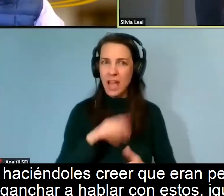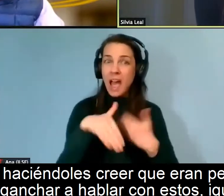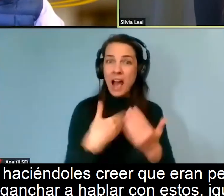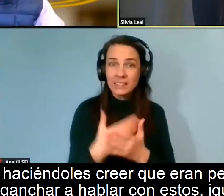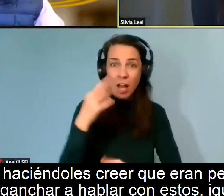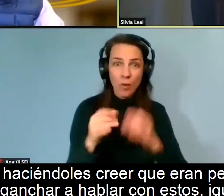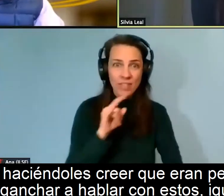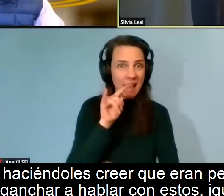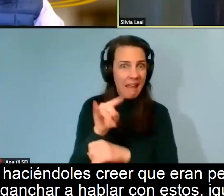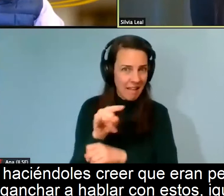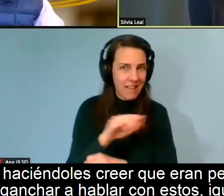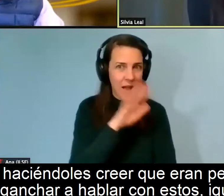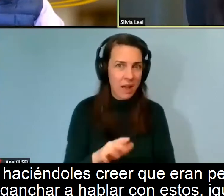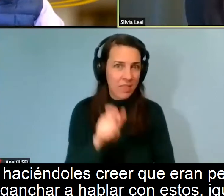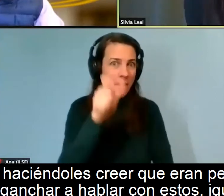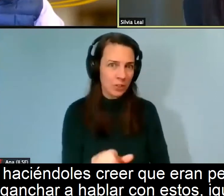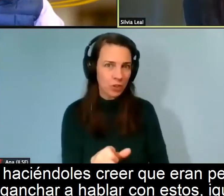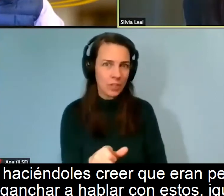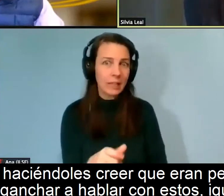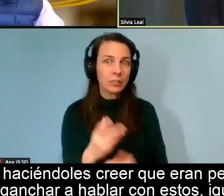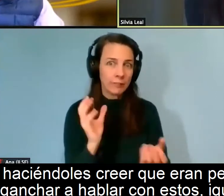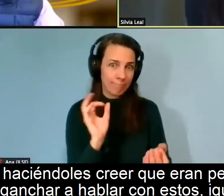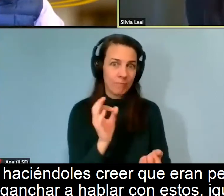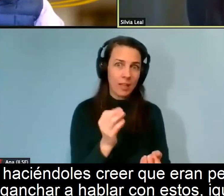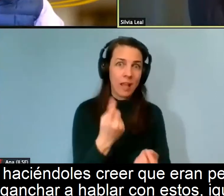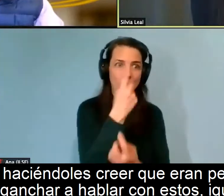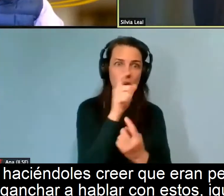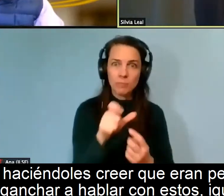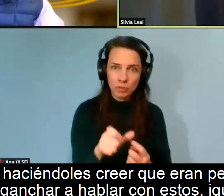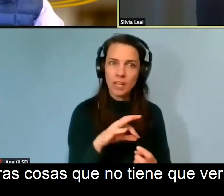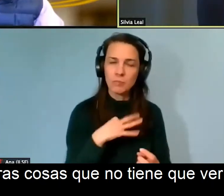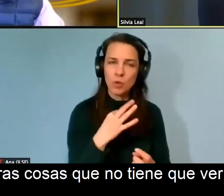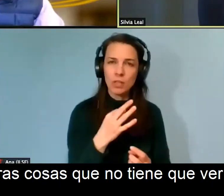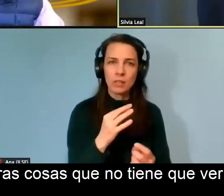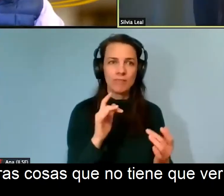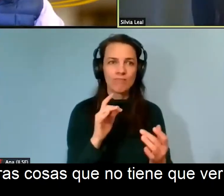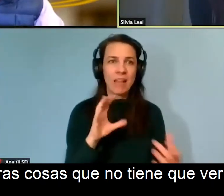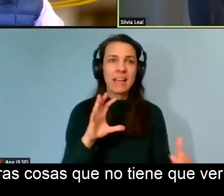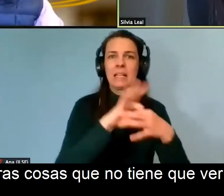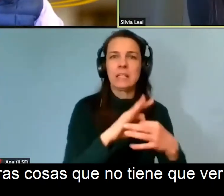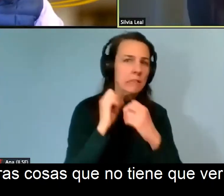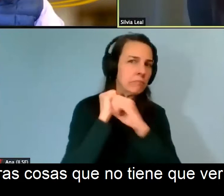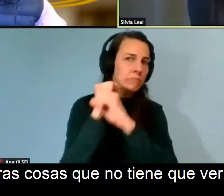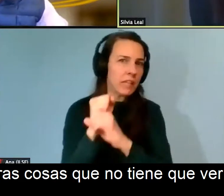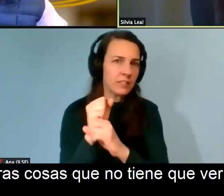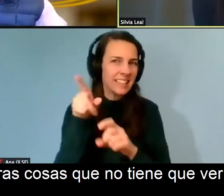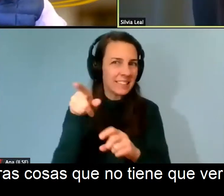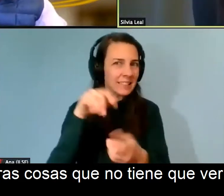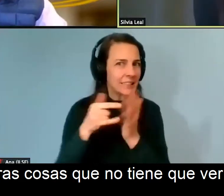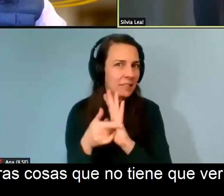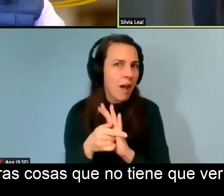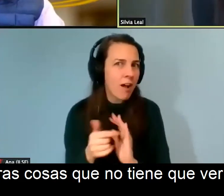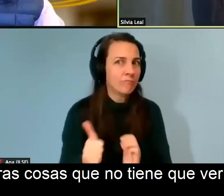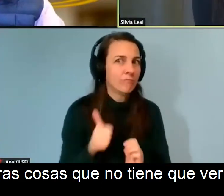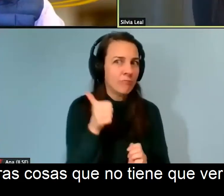de verdad. Y claro, hay personas que se pueden enganchar a hablar con esto. Igual que otros se enganchan a la consola o hay otros que se enganchan a otras